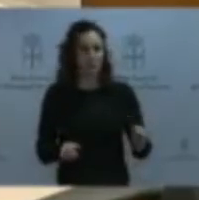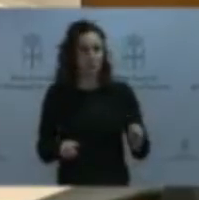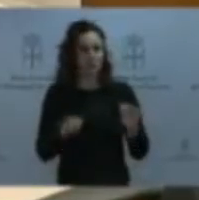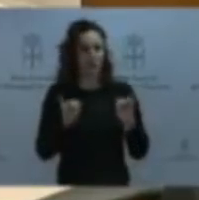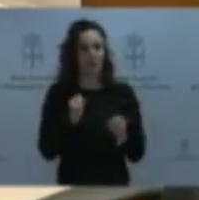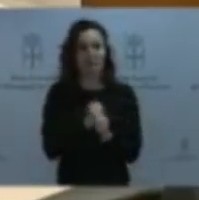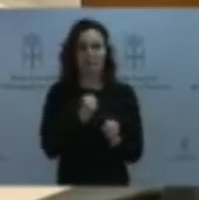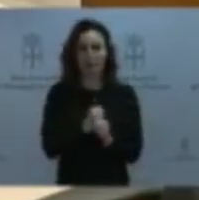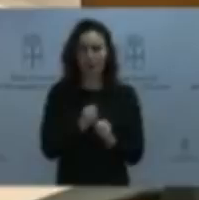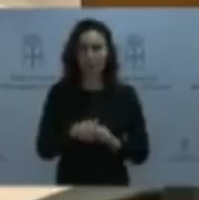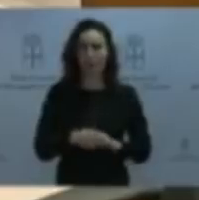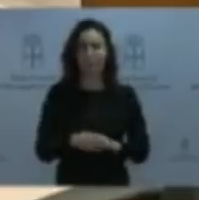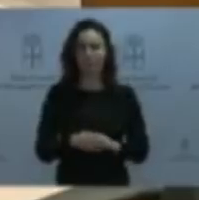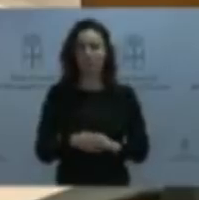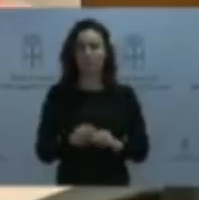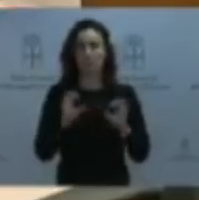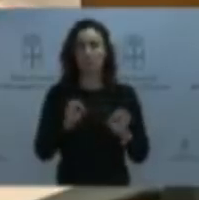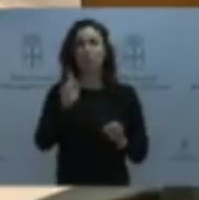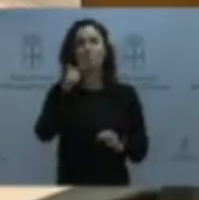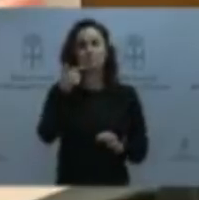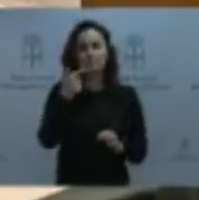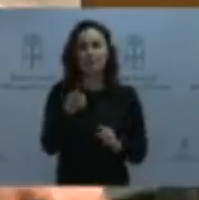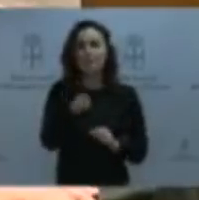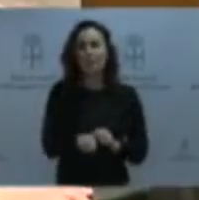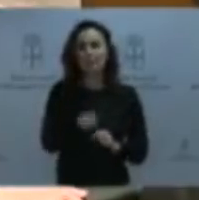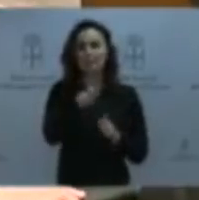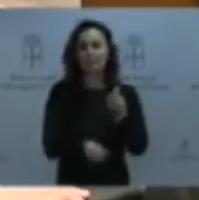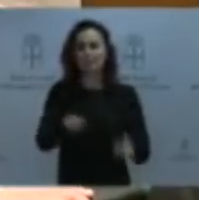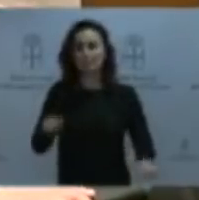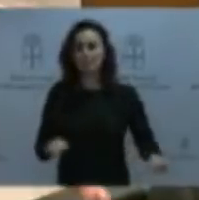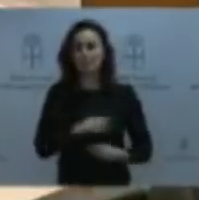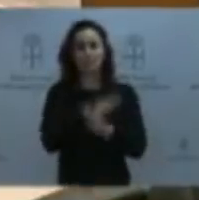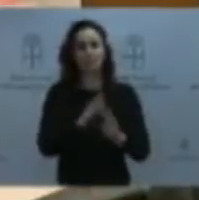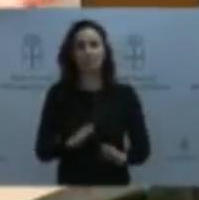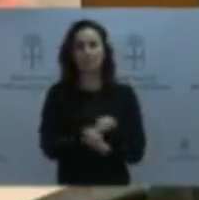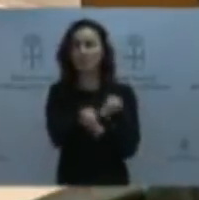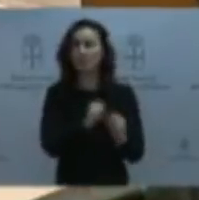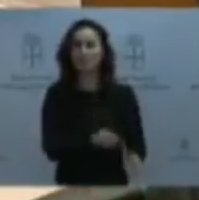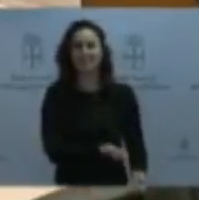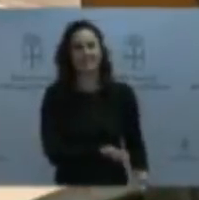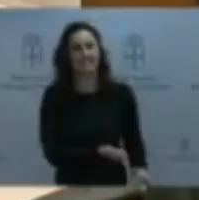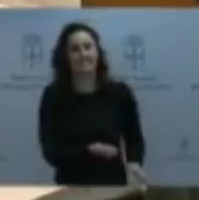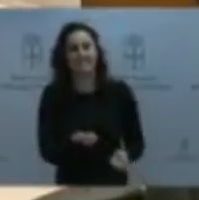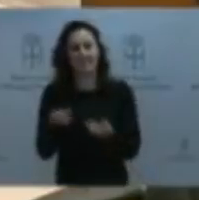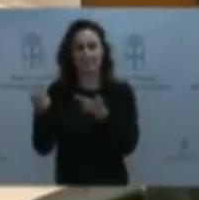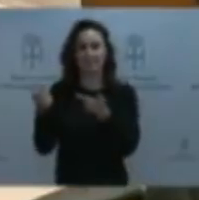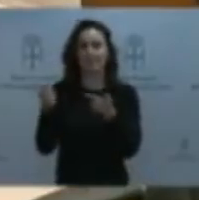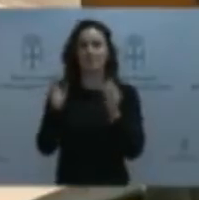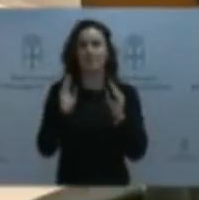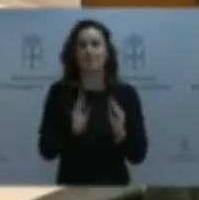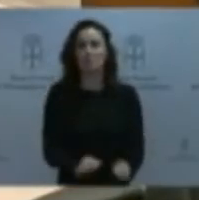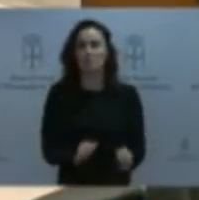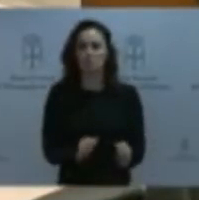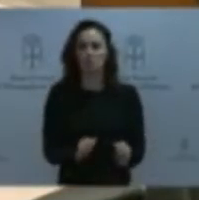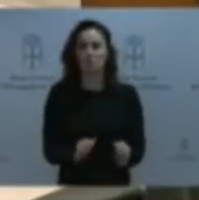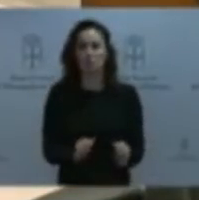center como con las personas que finalmente no fueron trasladadas en el desplazamiento de sede entre Oviedo y Gijón.